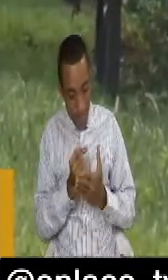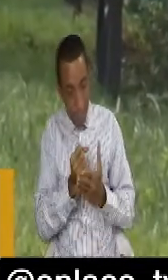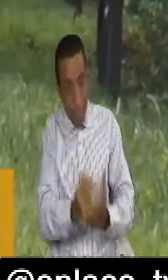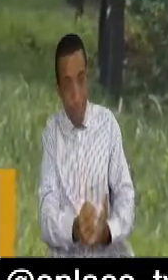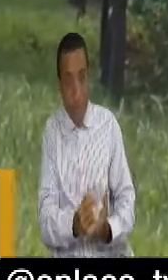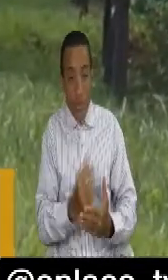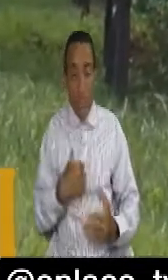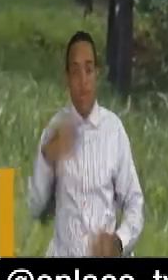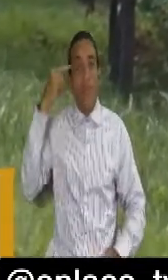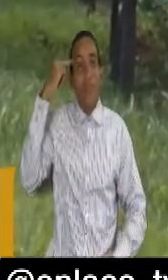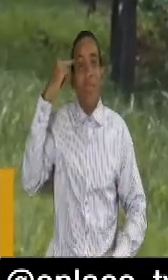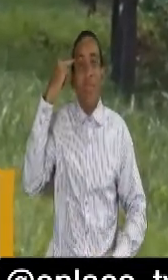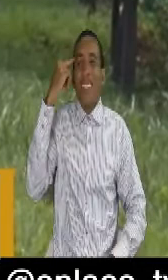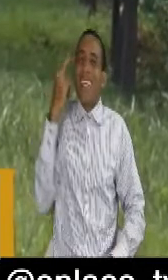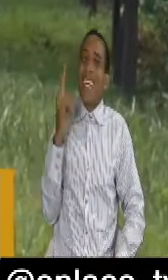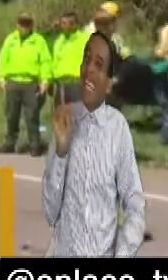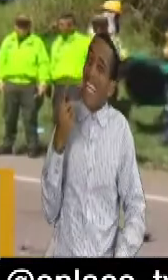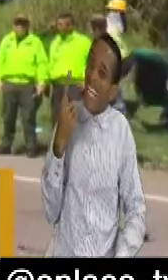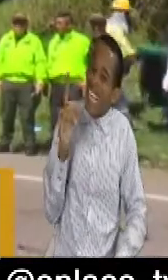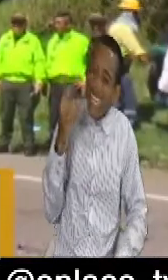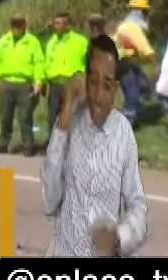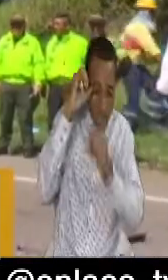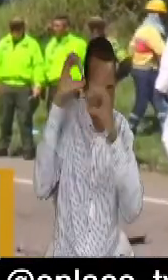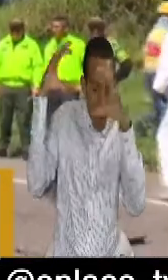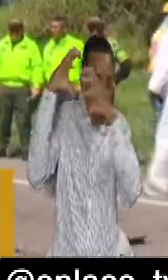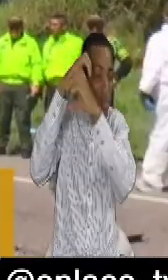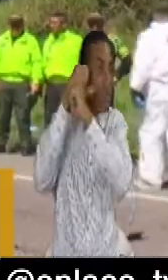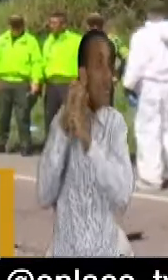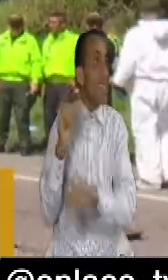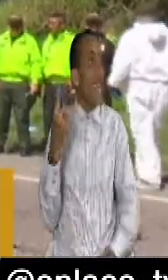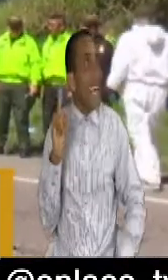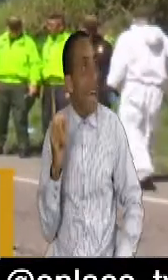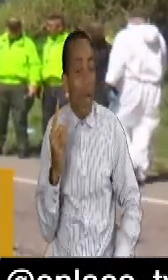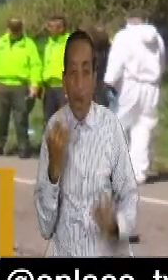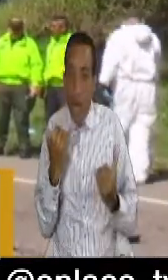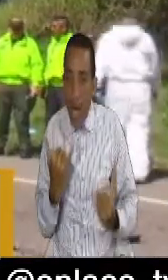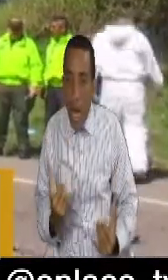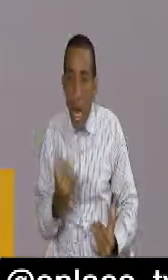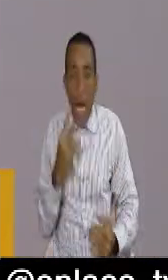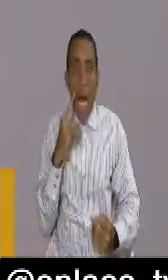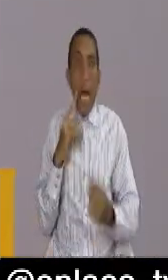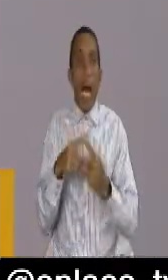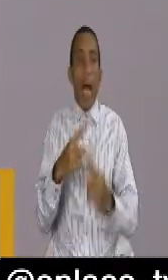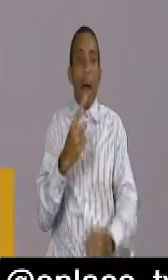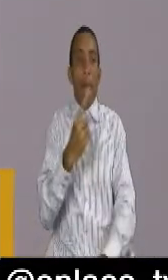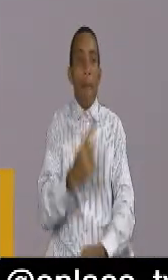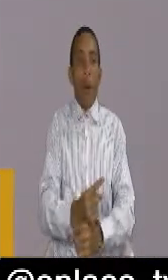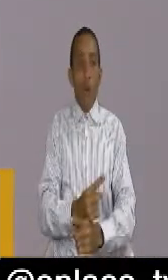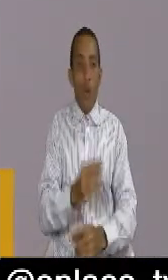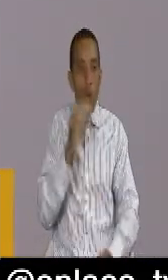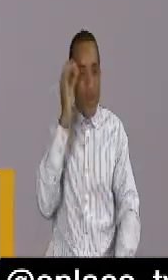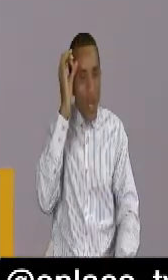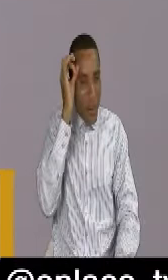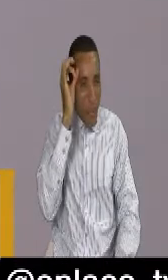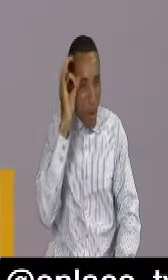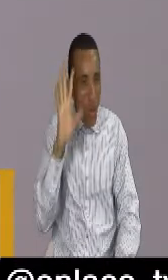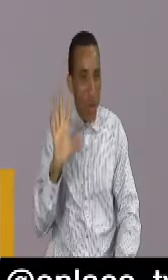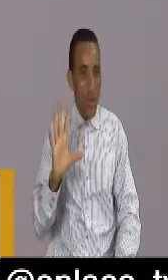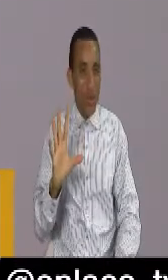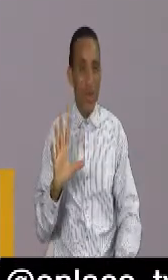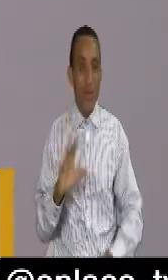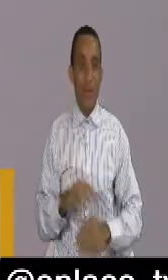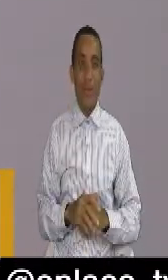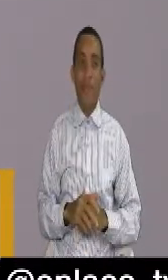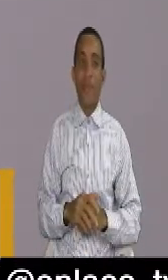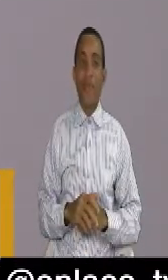comencé a pensar a ver qué era, pero no había dado el chiste. Entonces ahorita, pues ya que me pasó, pues tal vez pensé que